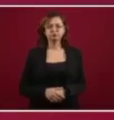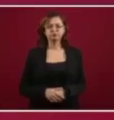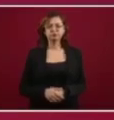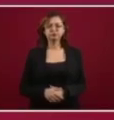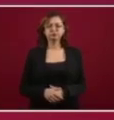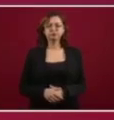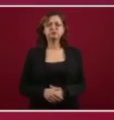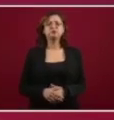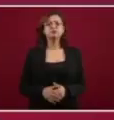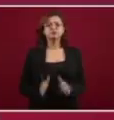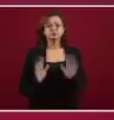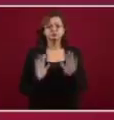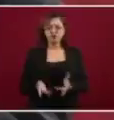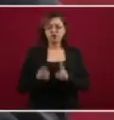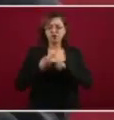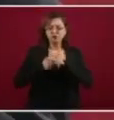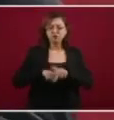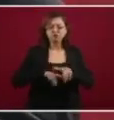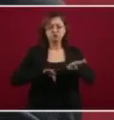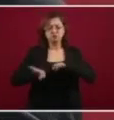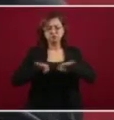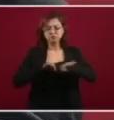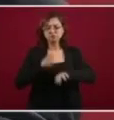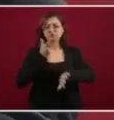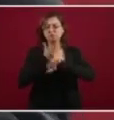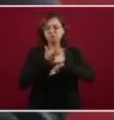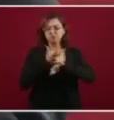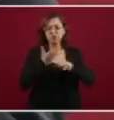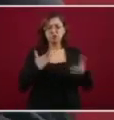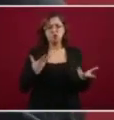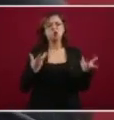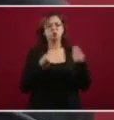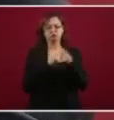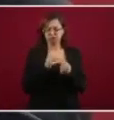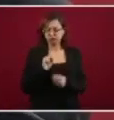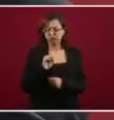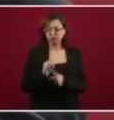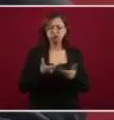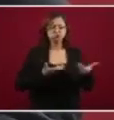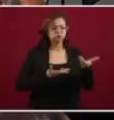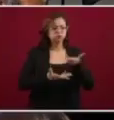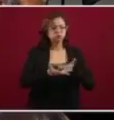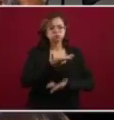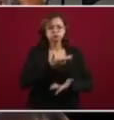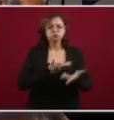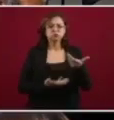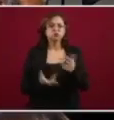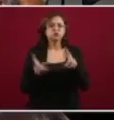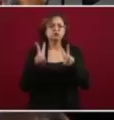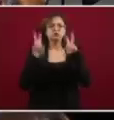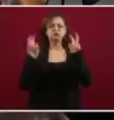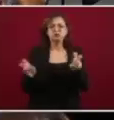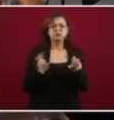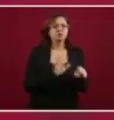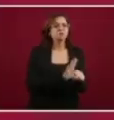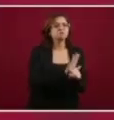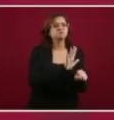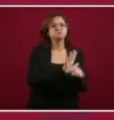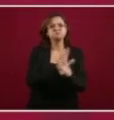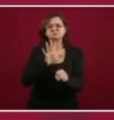estamos trabajando de manera conjunta, en los que hay cooperación. ¿Cuáles son los temas? Desde